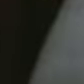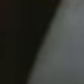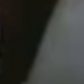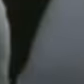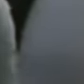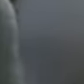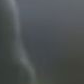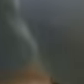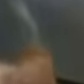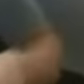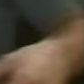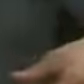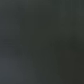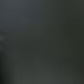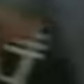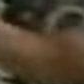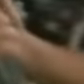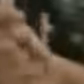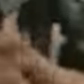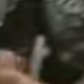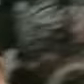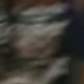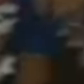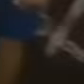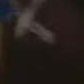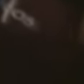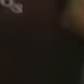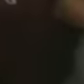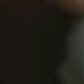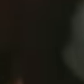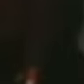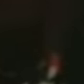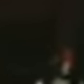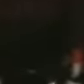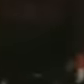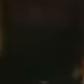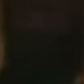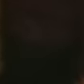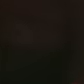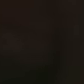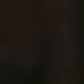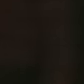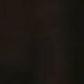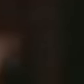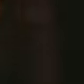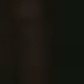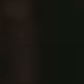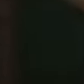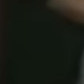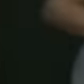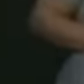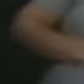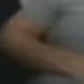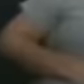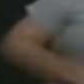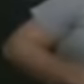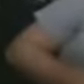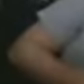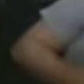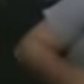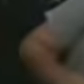Les dejo con la murga. ¡Sinónimo! Que ensaya en el mercado municipal de Los Realejos. Y